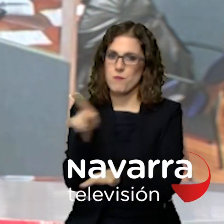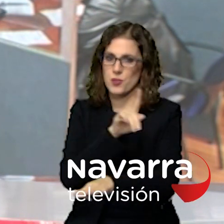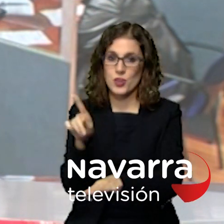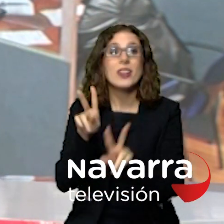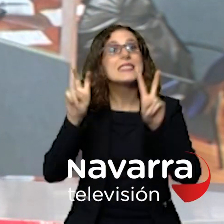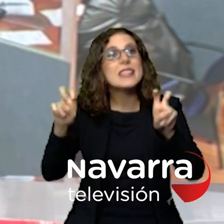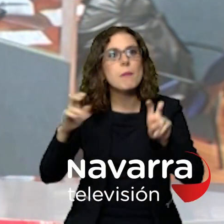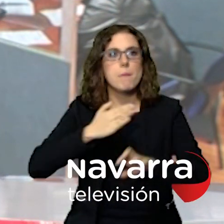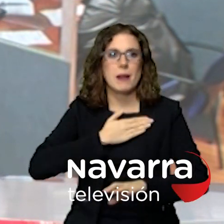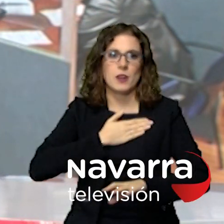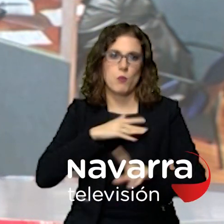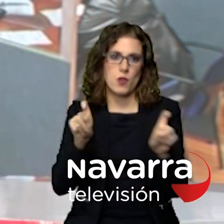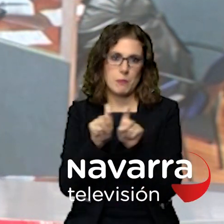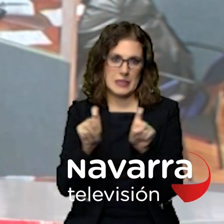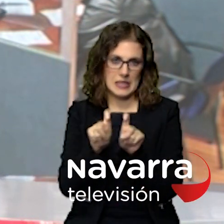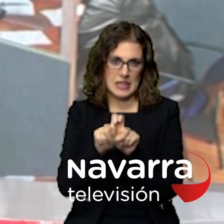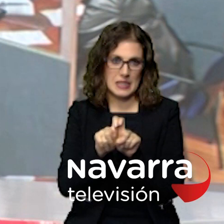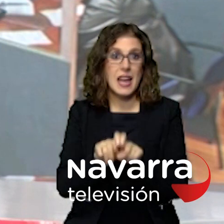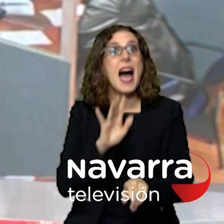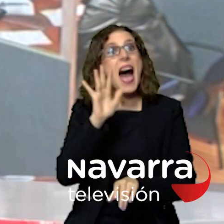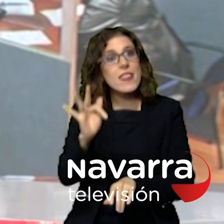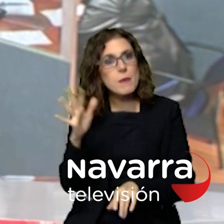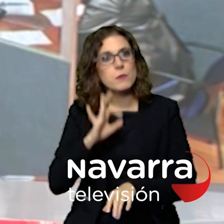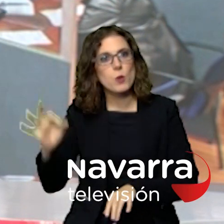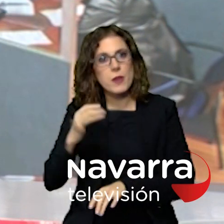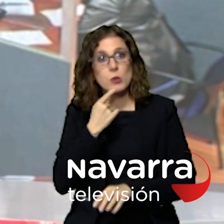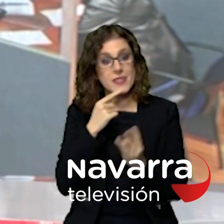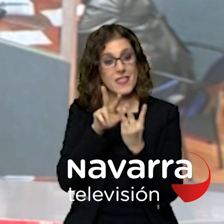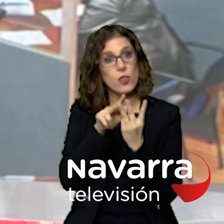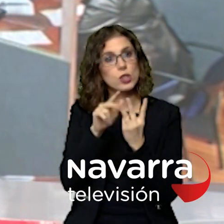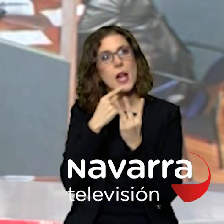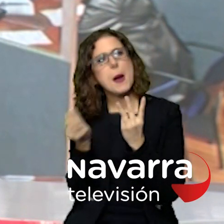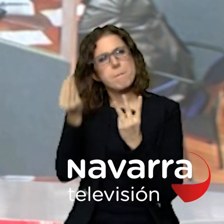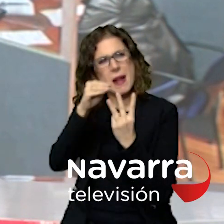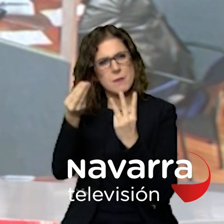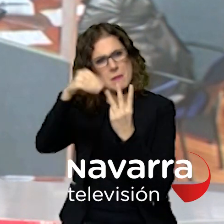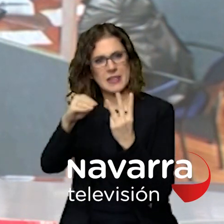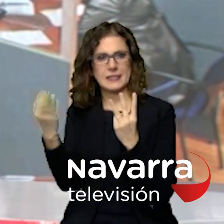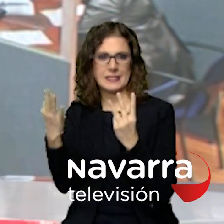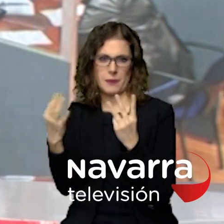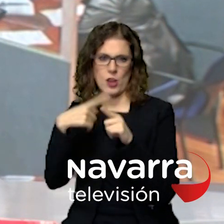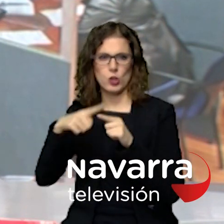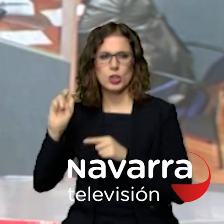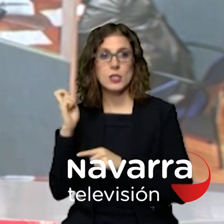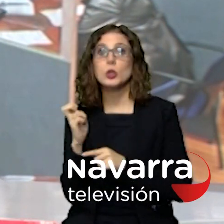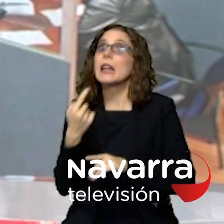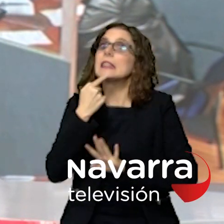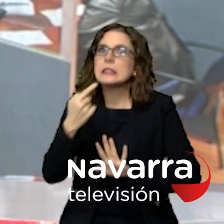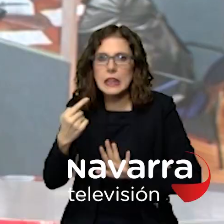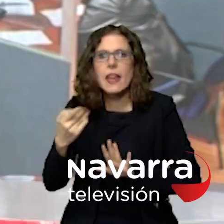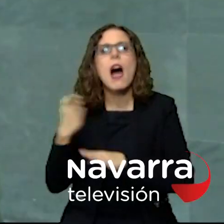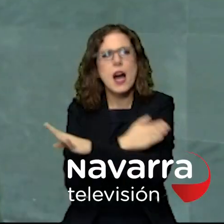vincula además su apuesta a las otras dos propuestas, a que se incluyan otras medidas de las que asegura tener el compromiso del gobierno.